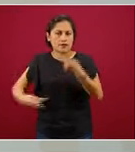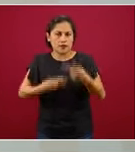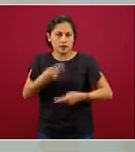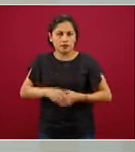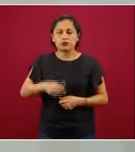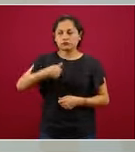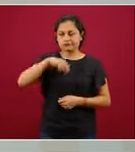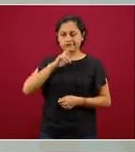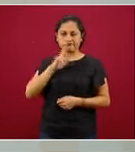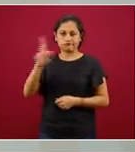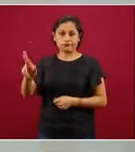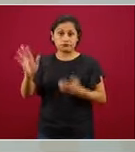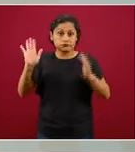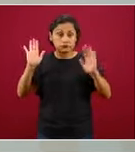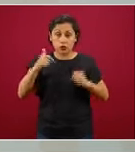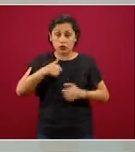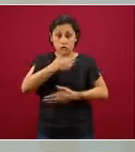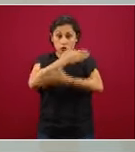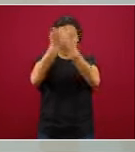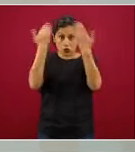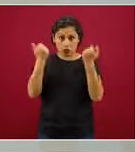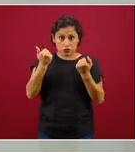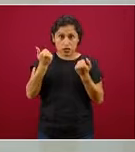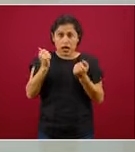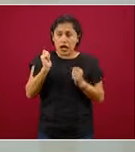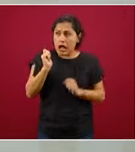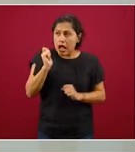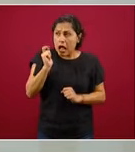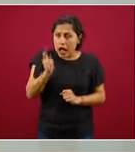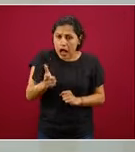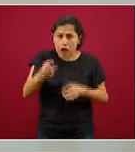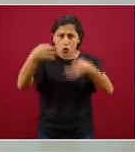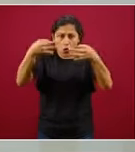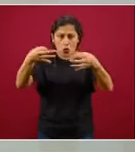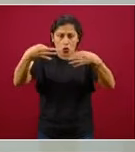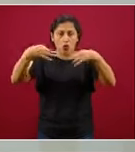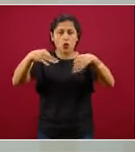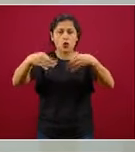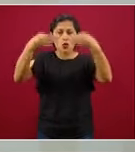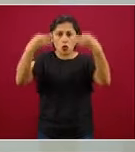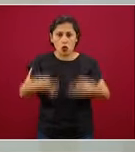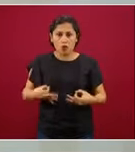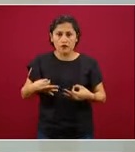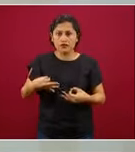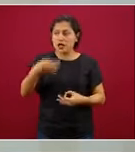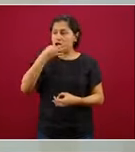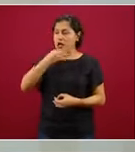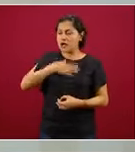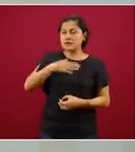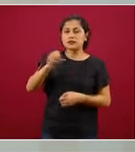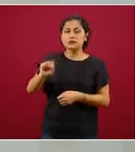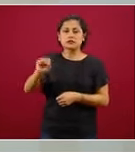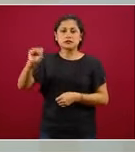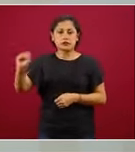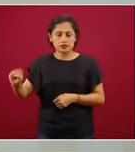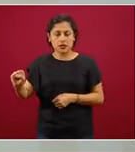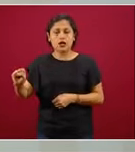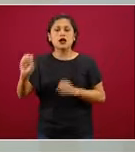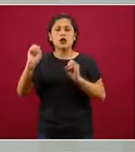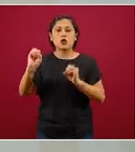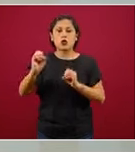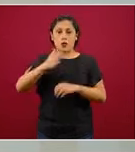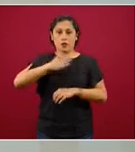Hasta el momento no tengo conocimiento que en la oficialidad de partes o cualquier otro mecanismo oficial de comunicación de la Secretaría de Salud o la subsecretaría que está a